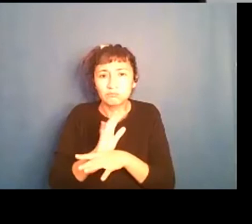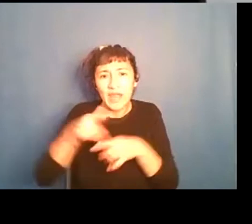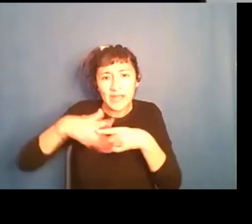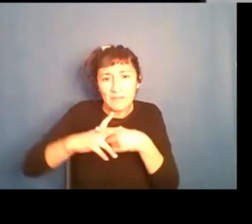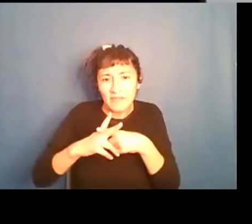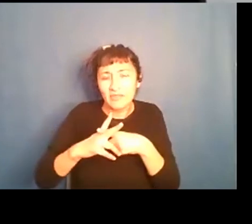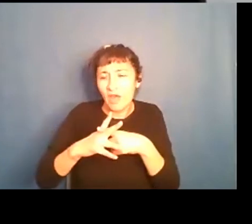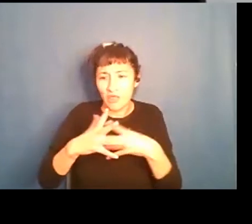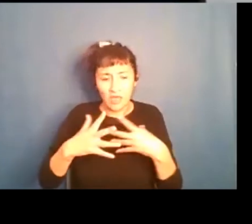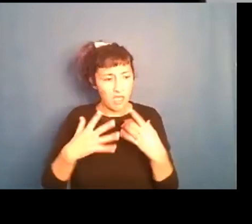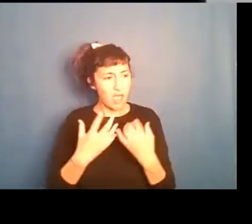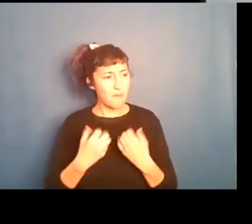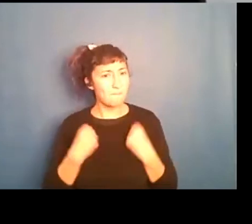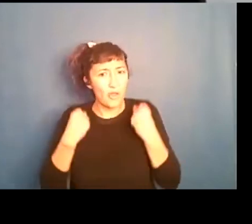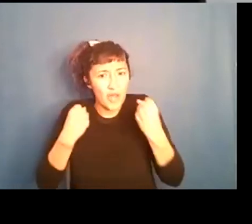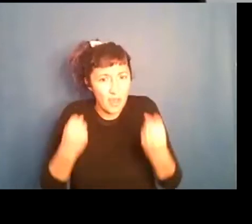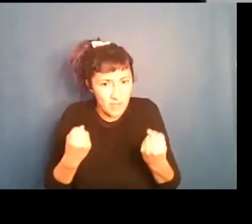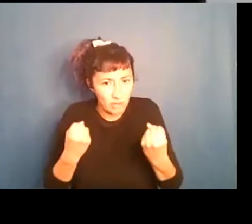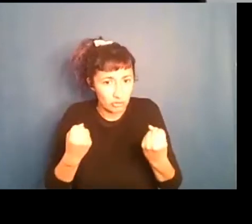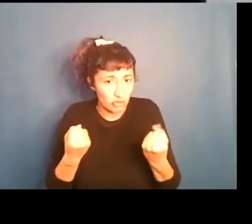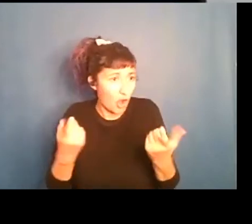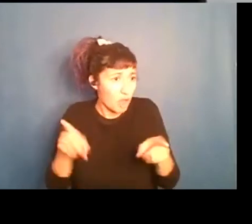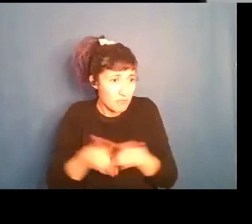que desde la casa ocurre.